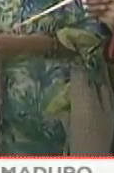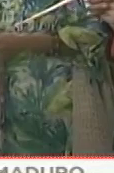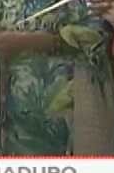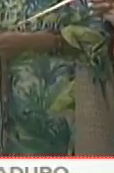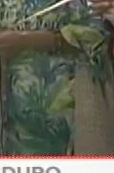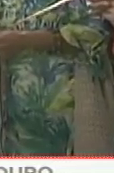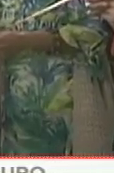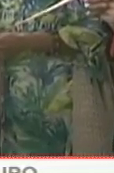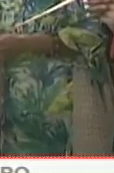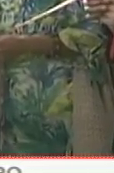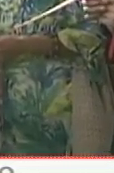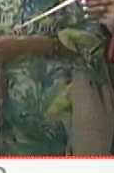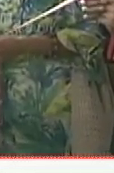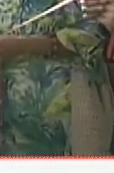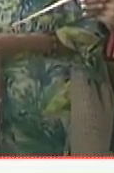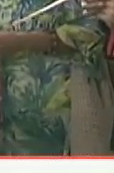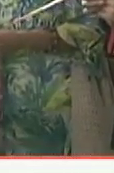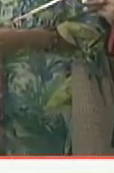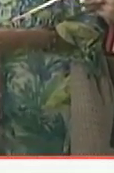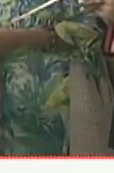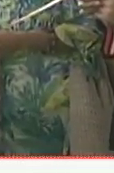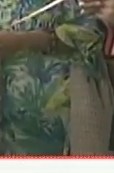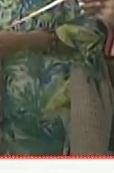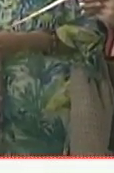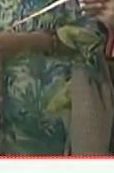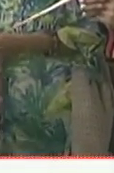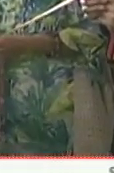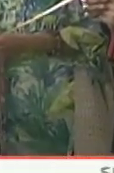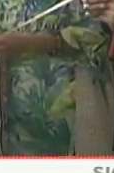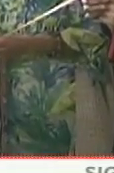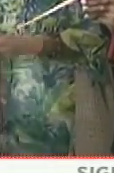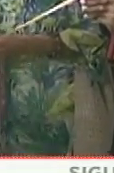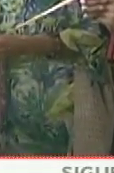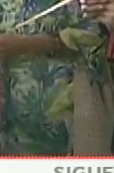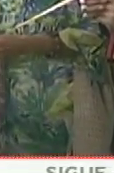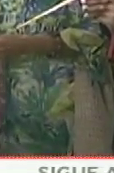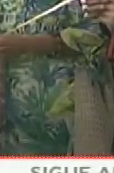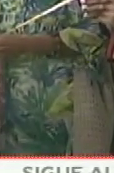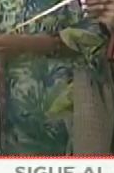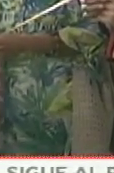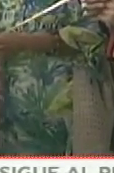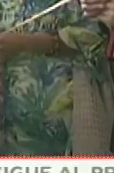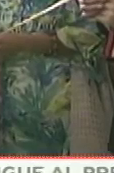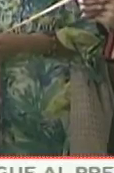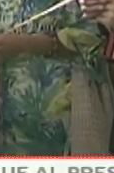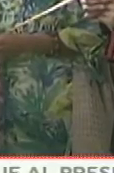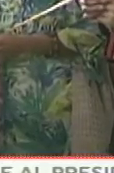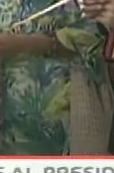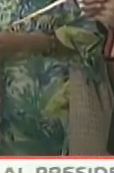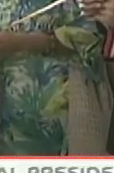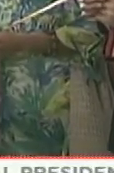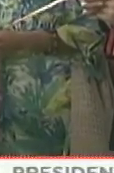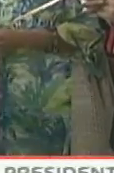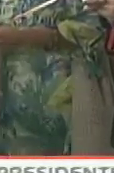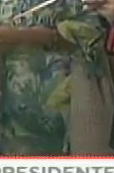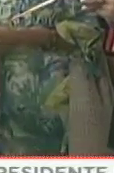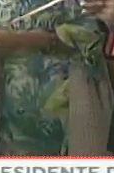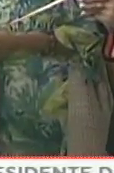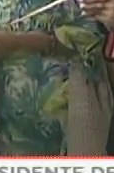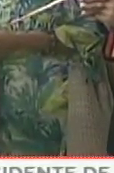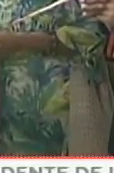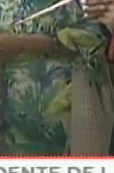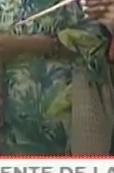conformando brigadas que son capacitadas por el INCE para que puedan desarrollar el mantenimiento de estas instalaciones. Así es, señor